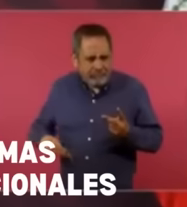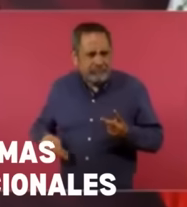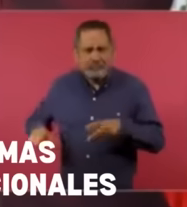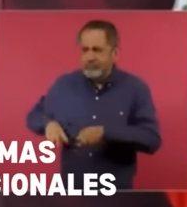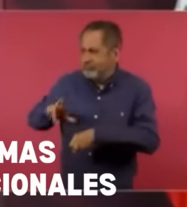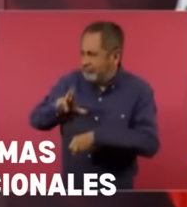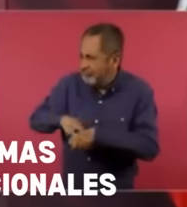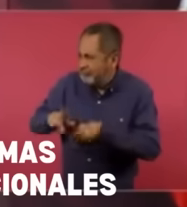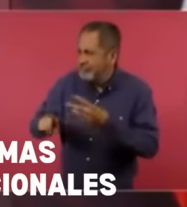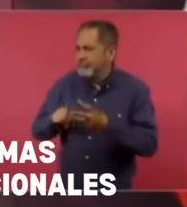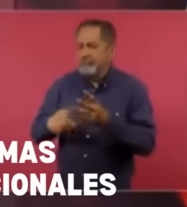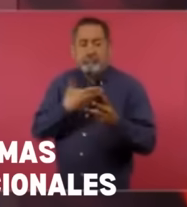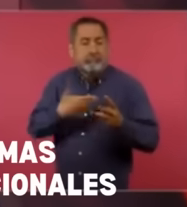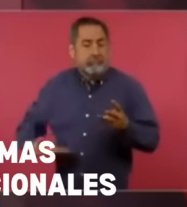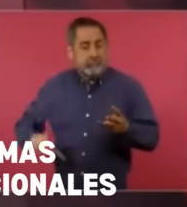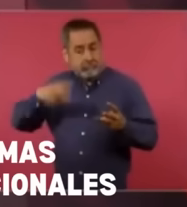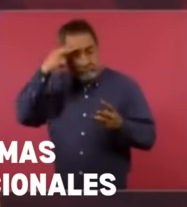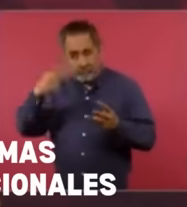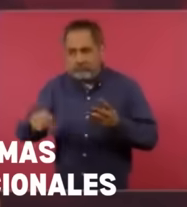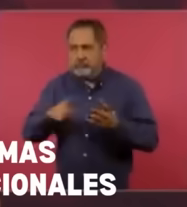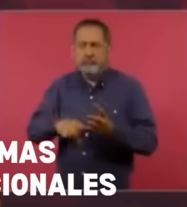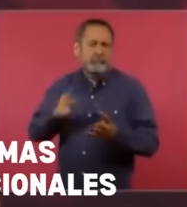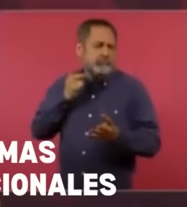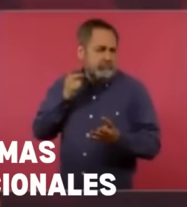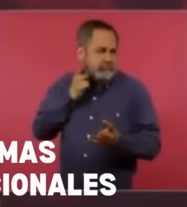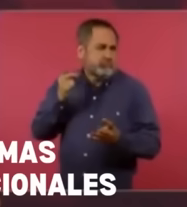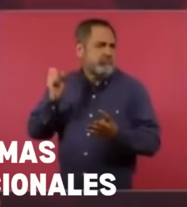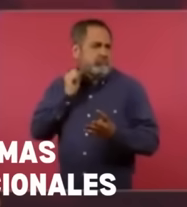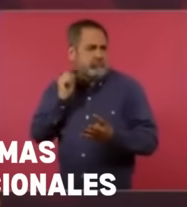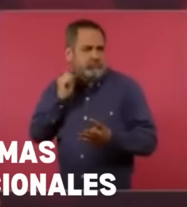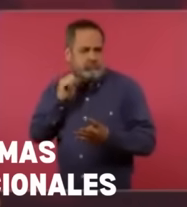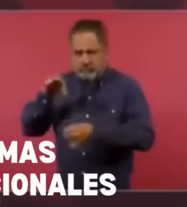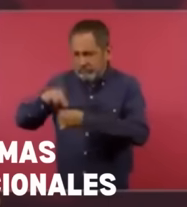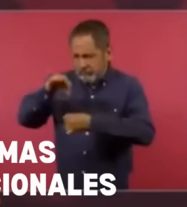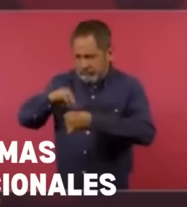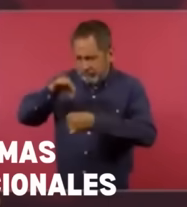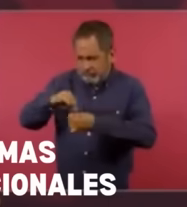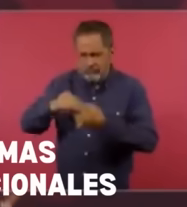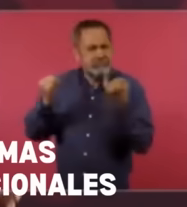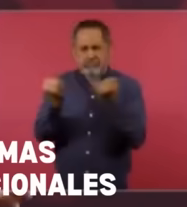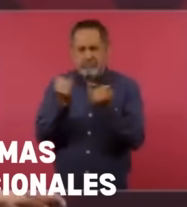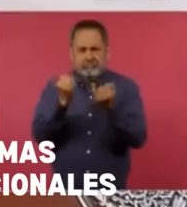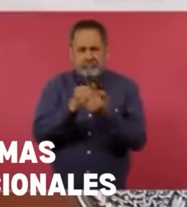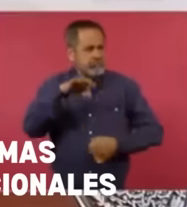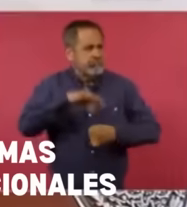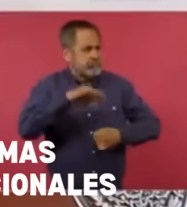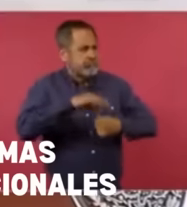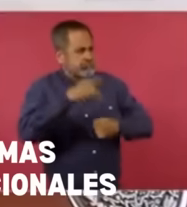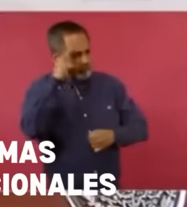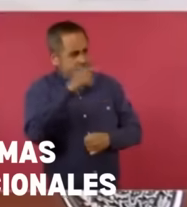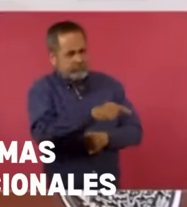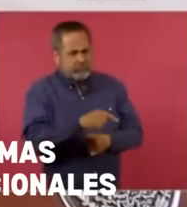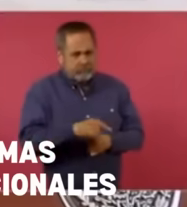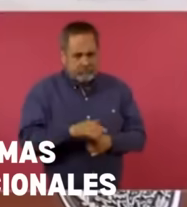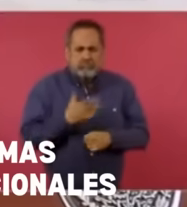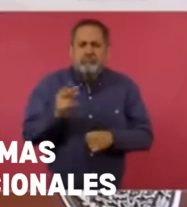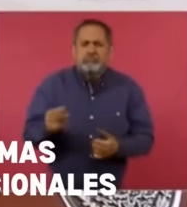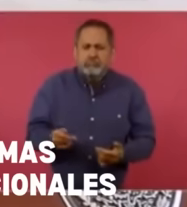gobernadores al presidente a los diputados a los senadores así igual por qué